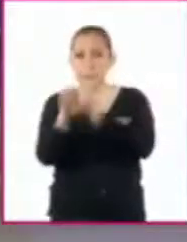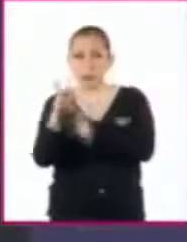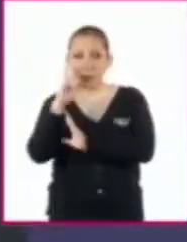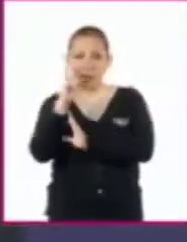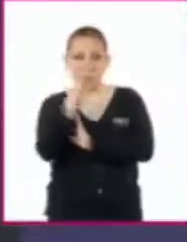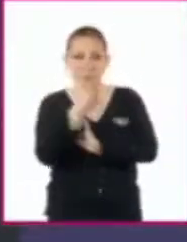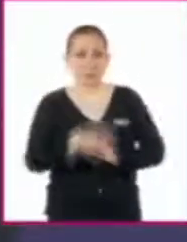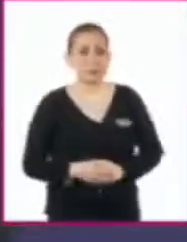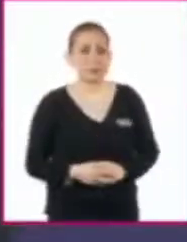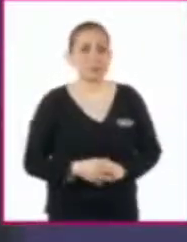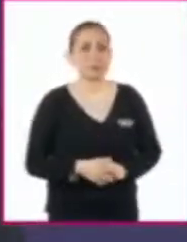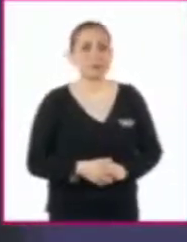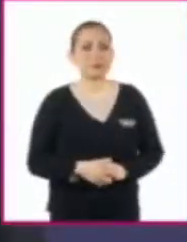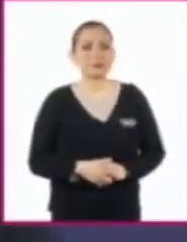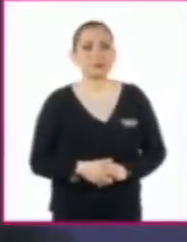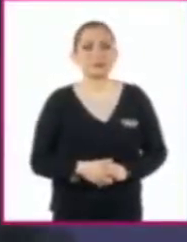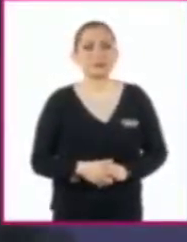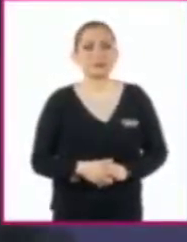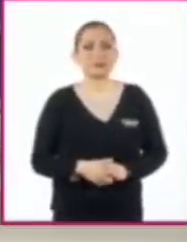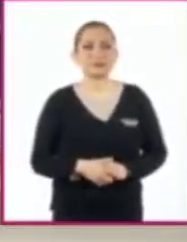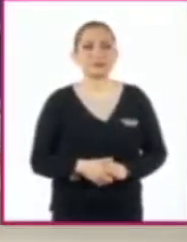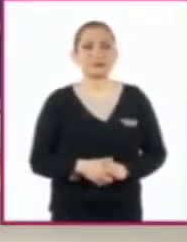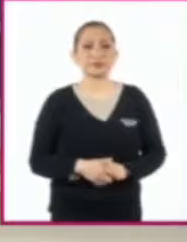por favor.